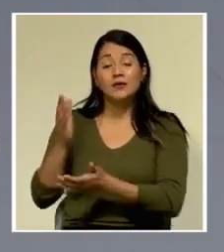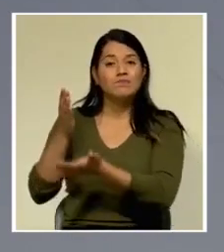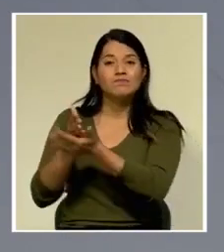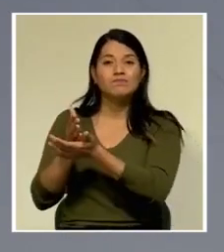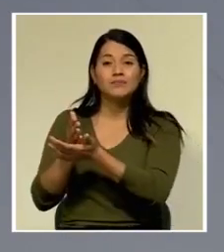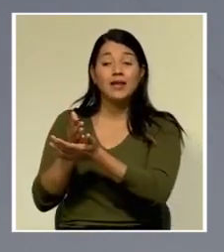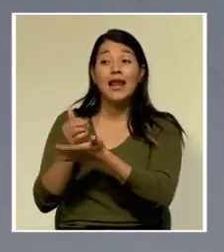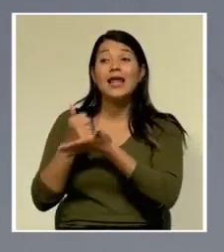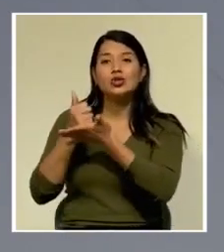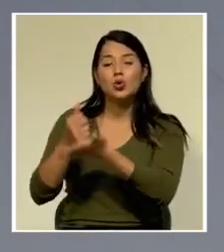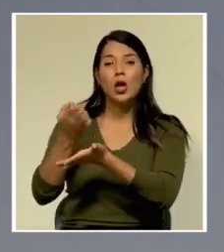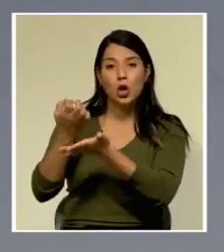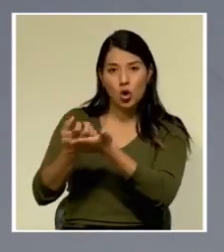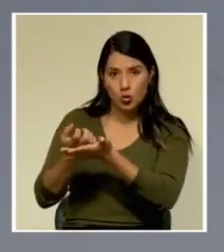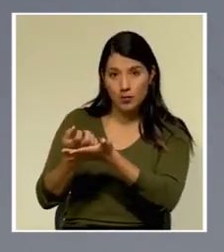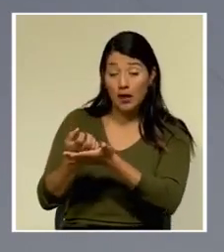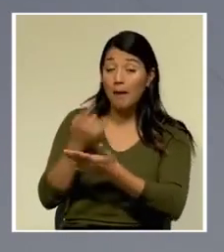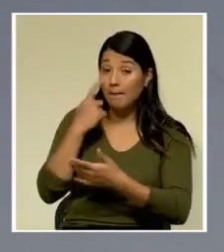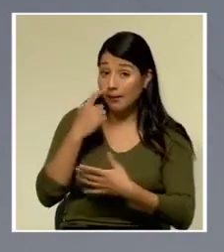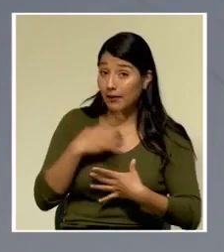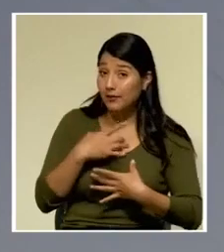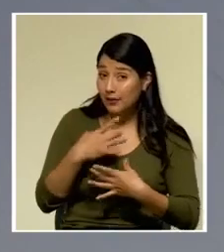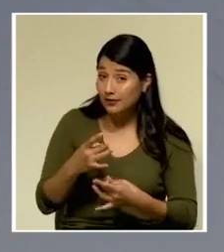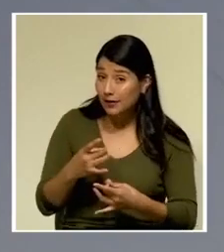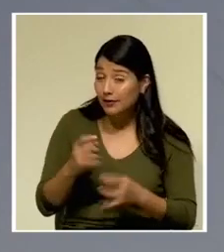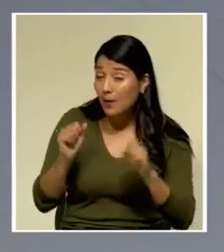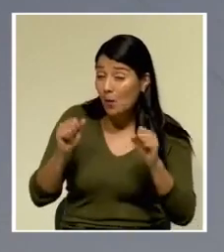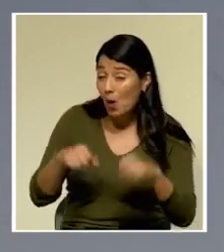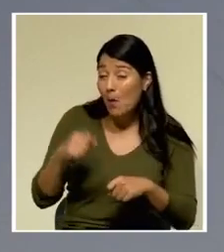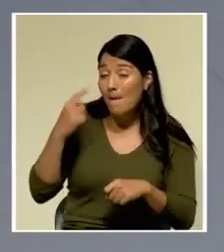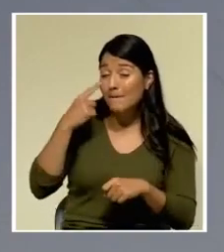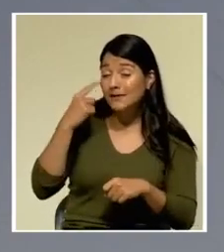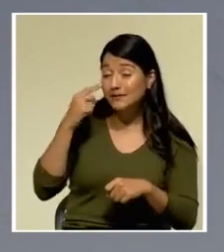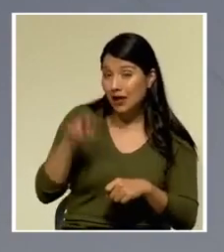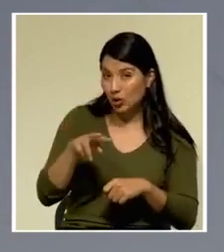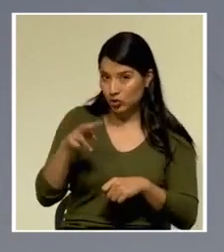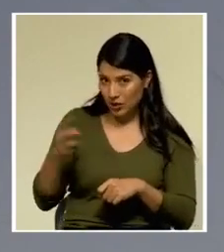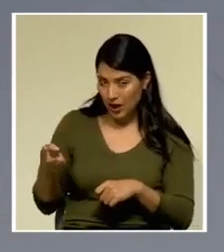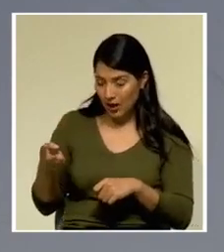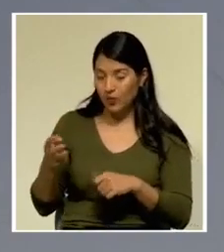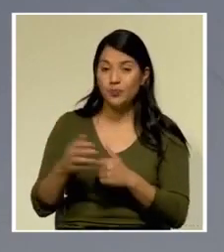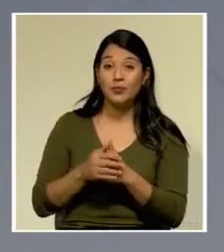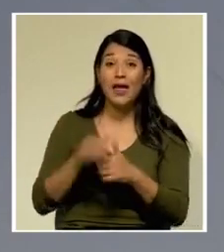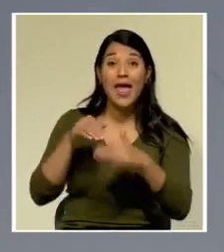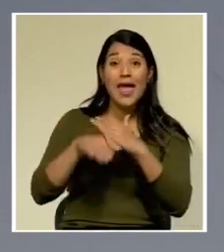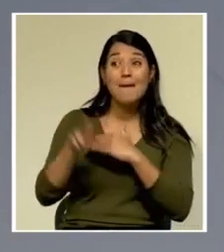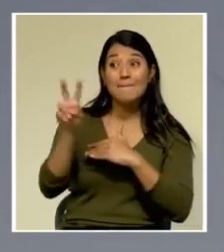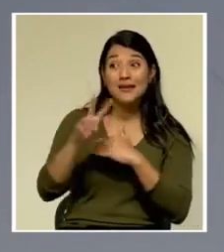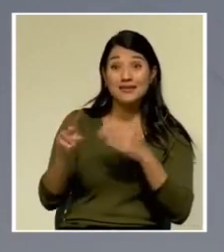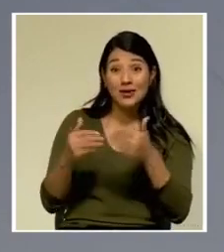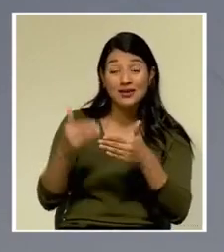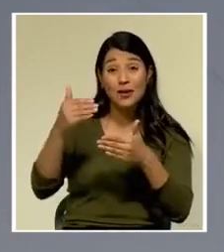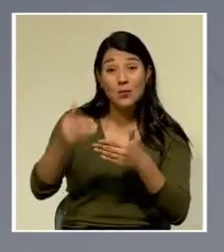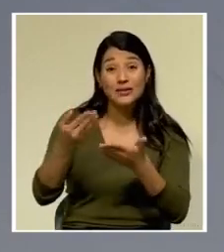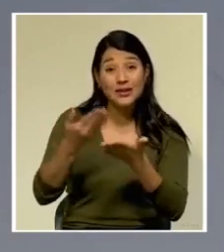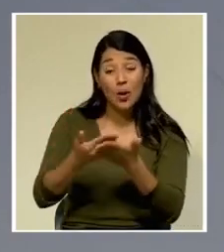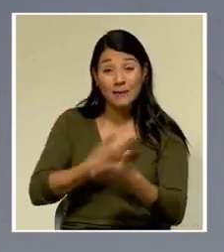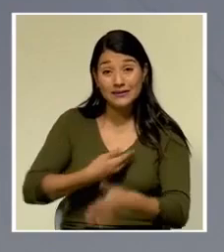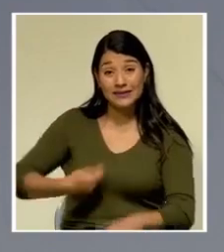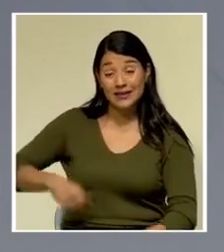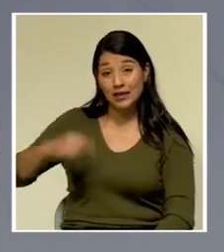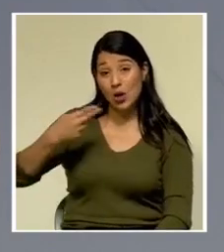financiamiento, vean qué interesante, aunque uno pudiera pensar lo contrario, lo que se proscribió en Venezuela después de la llegada de Hugo Chávez fue el